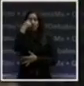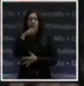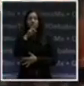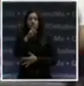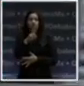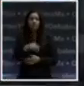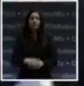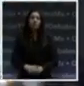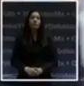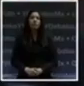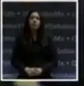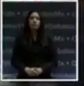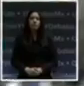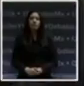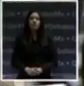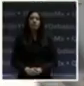Guerra.